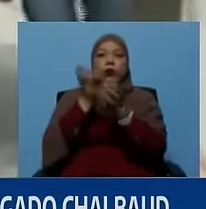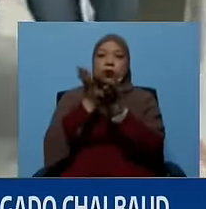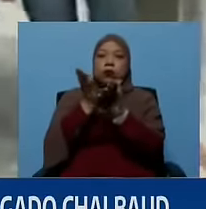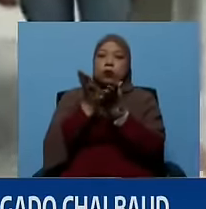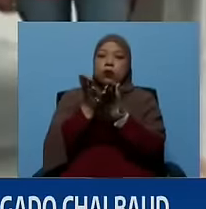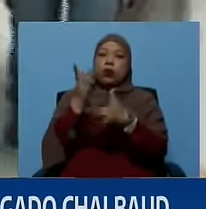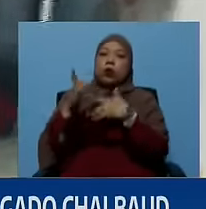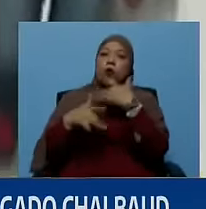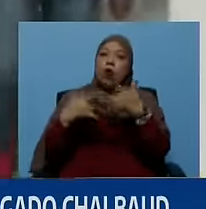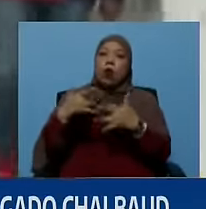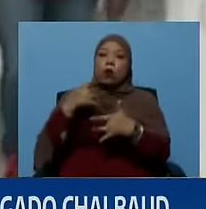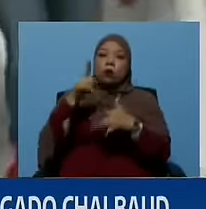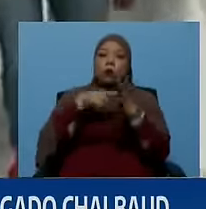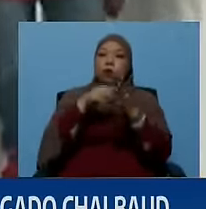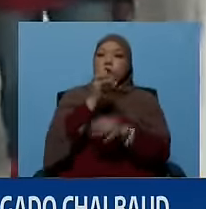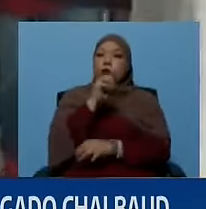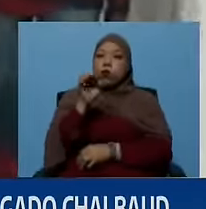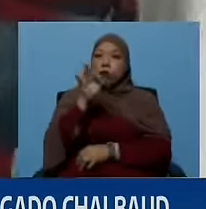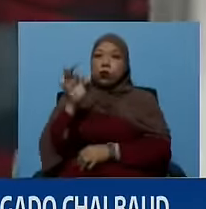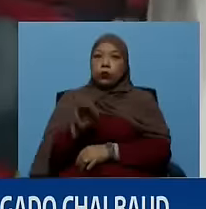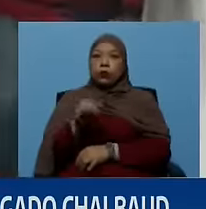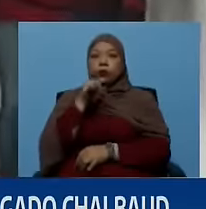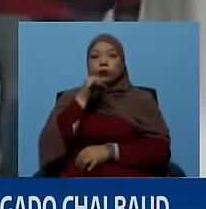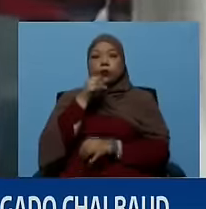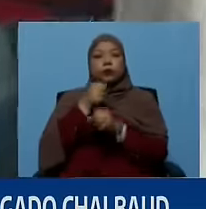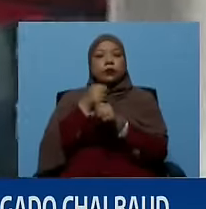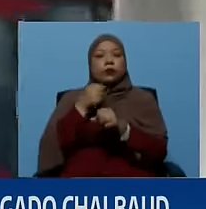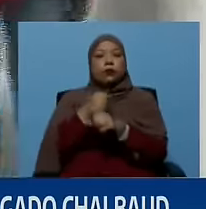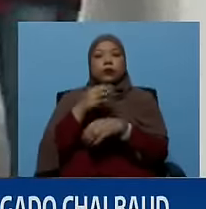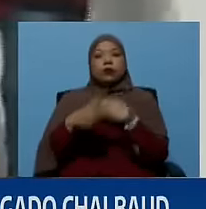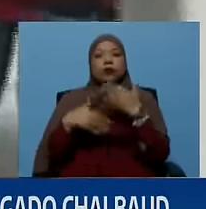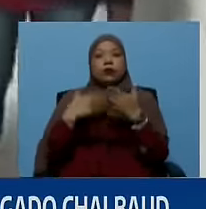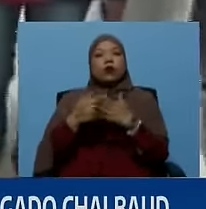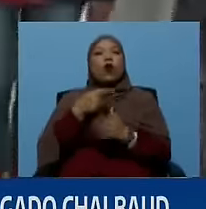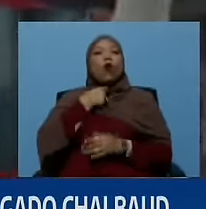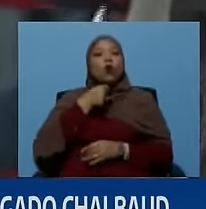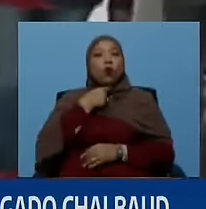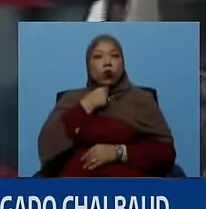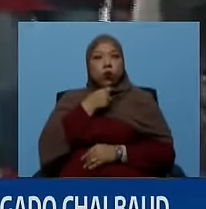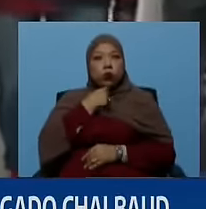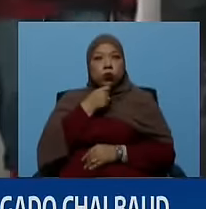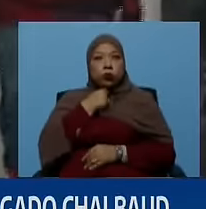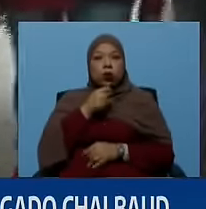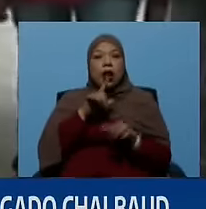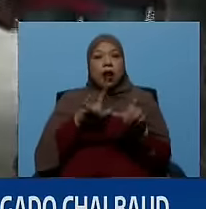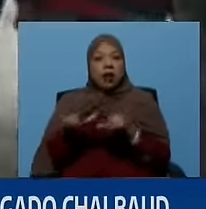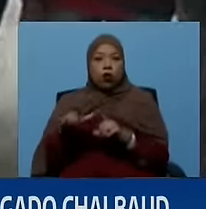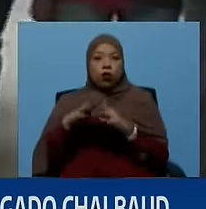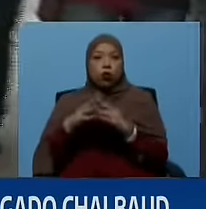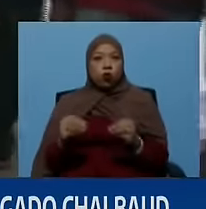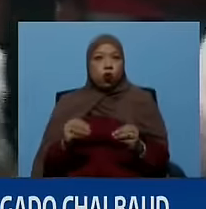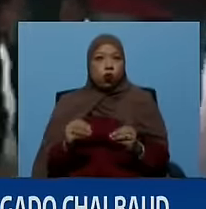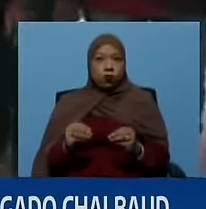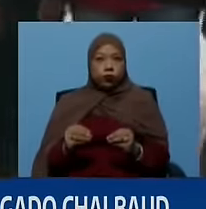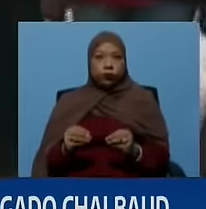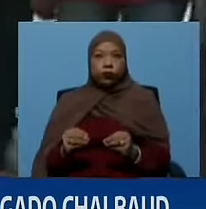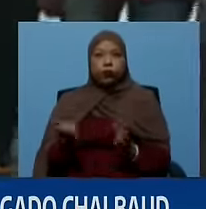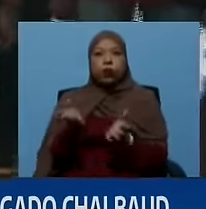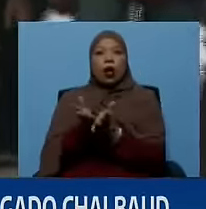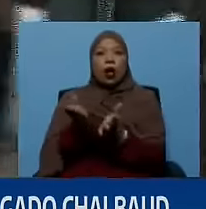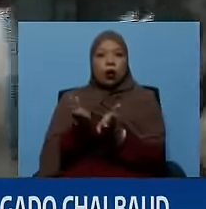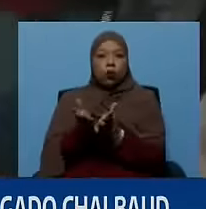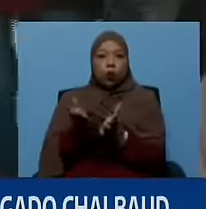esté al 100% y de paquete como a usted le gusta entregar todas las